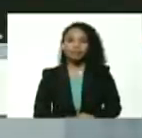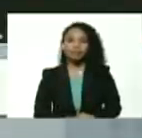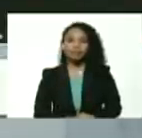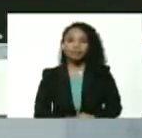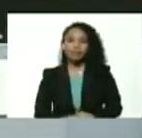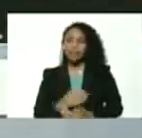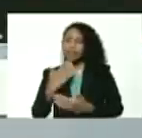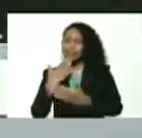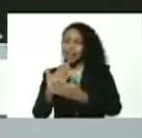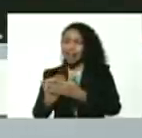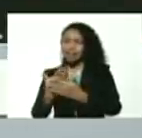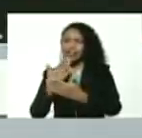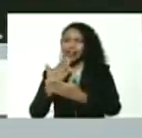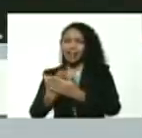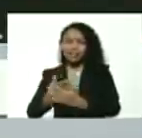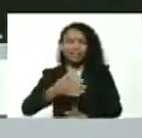Gracias a Neregni, de verdad.